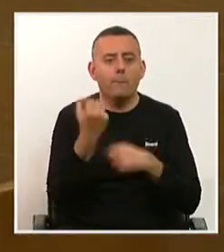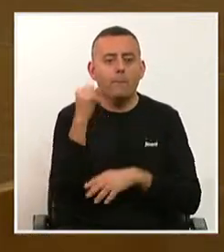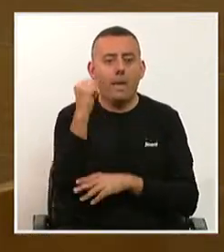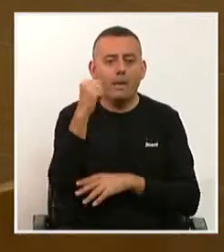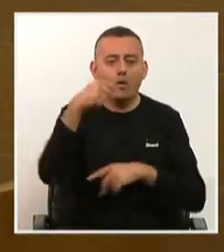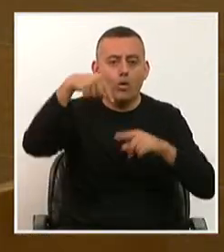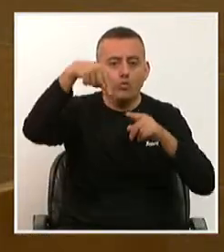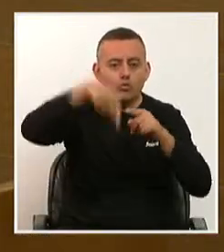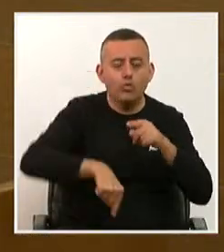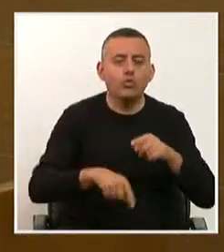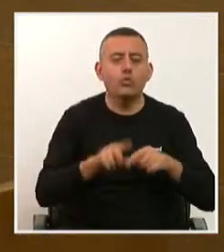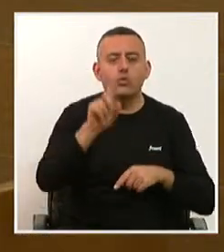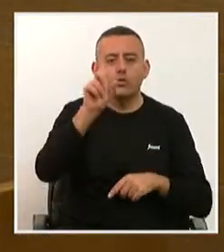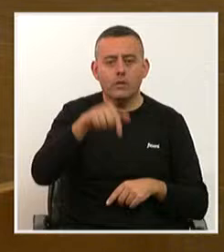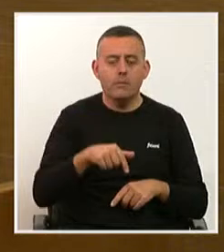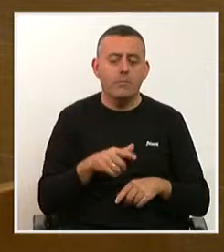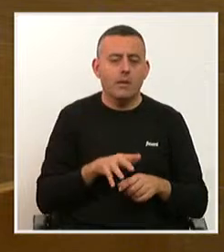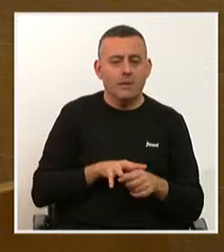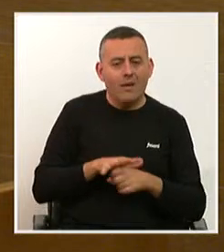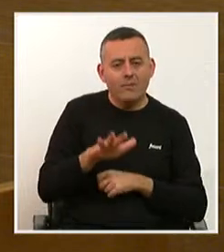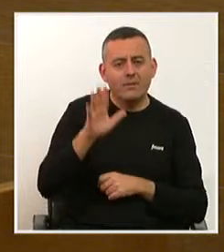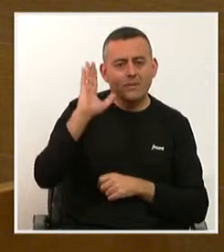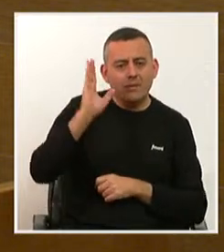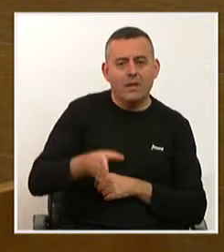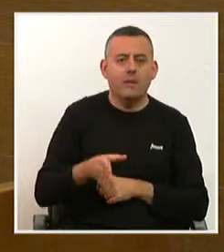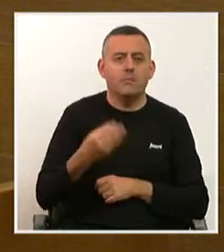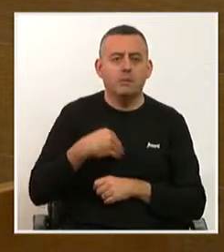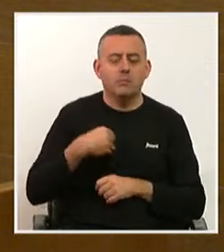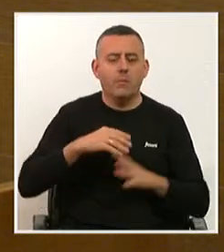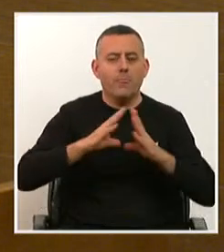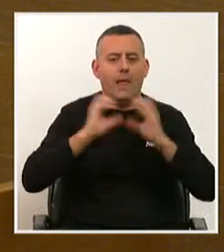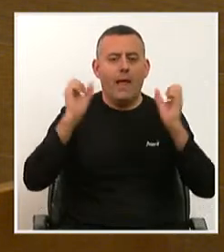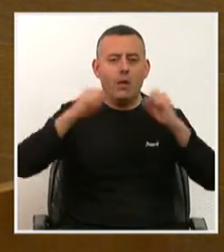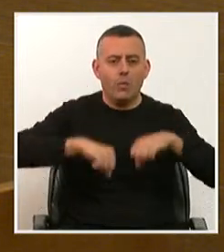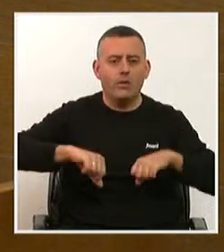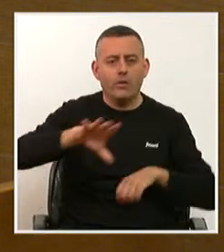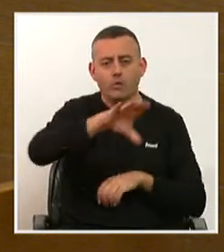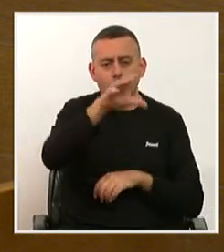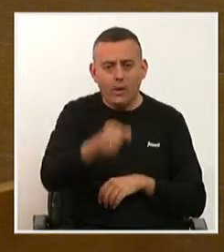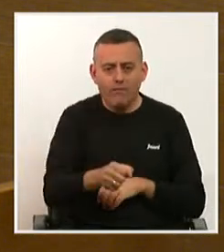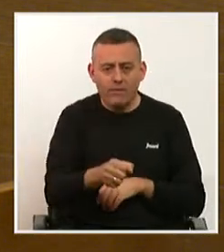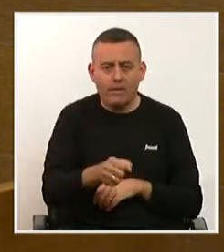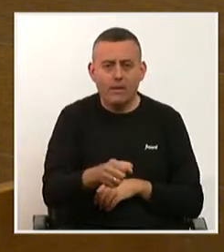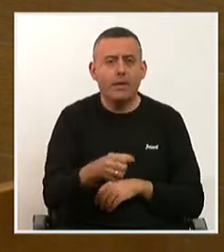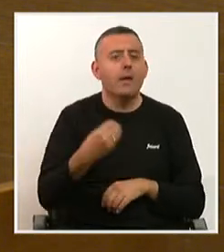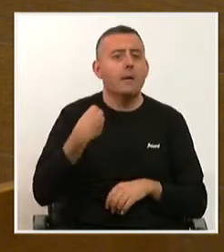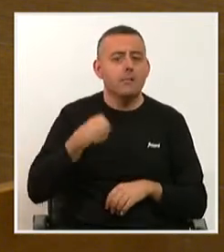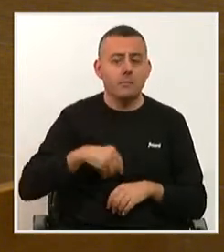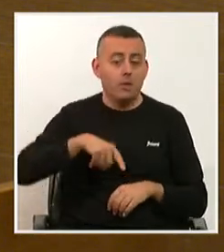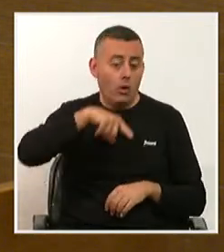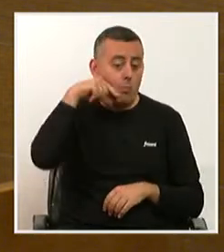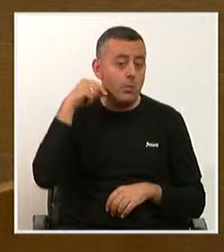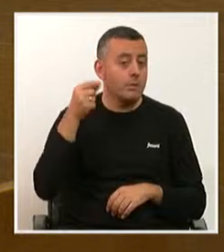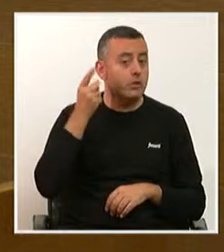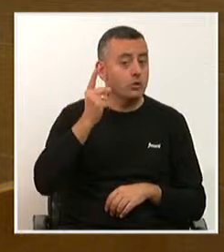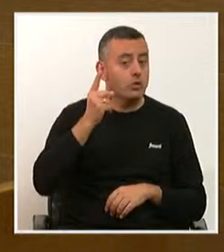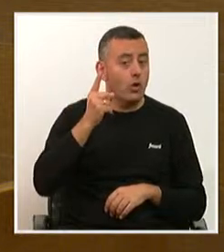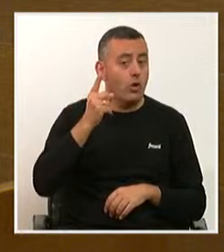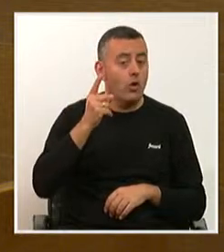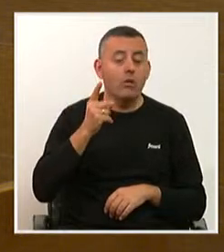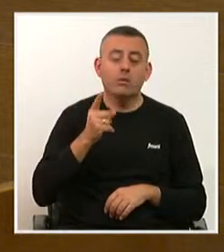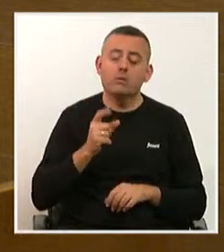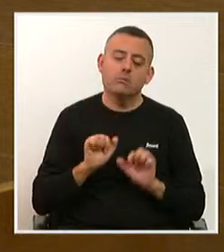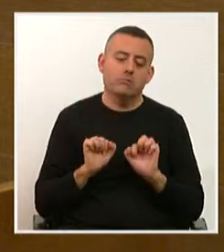afecta al Camp valenci que es la de Sudáfrica el cual no es compromís no me es compromís va a